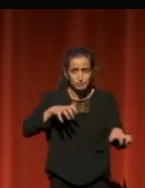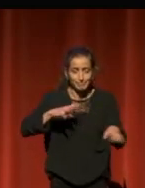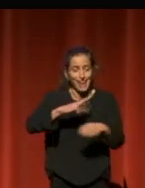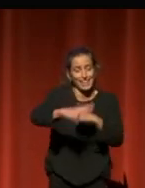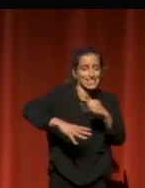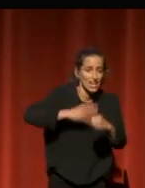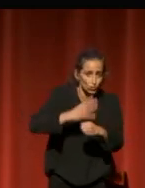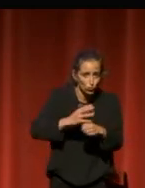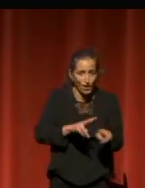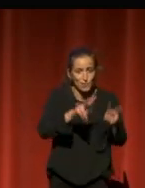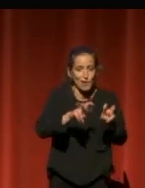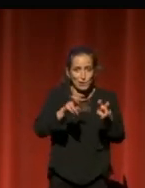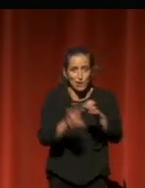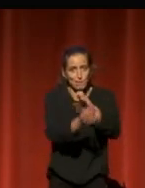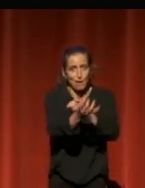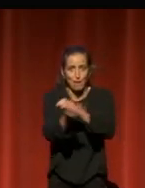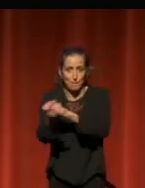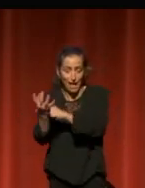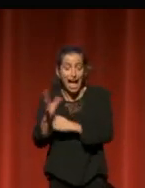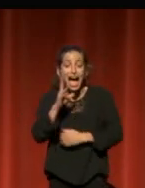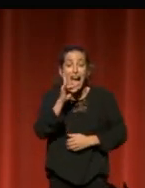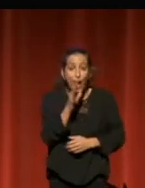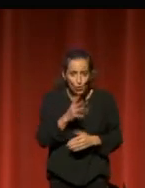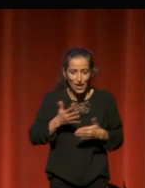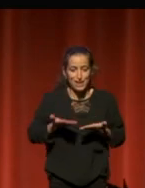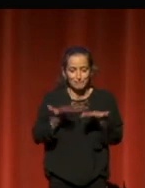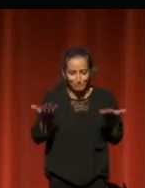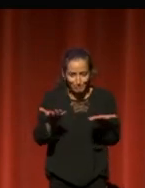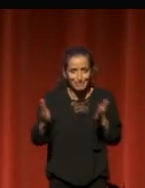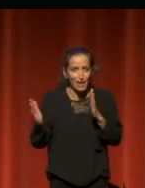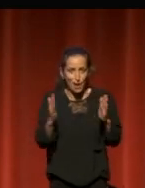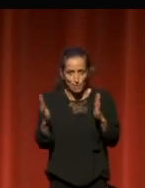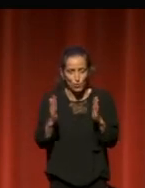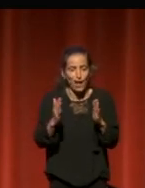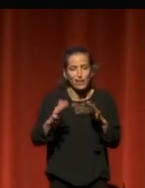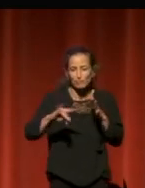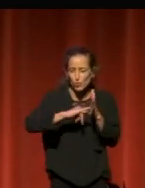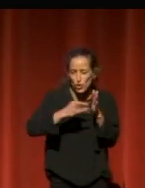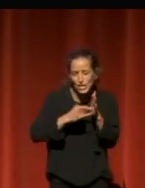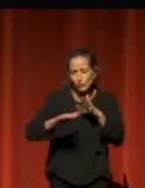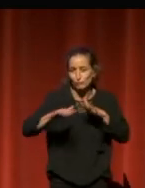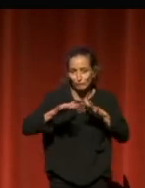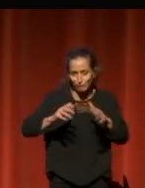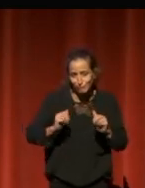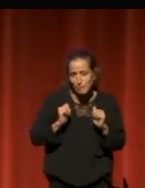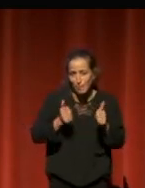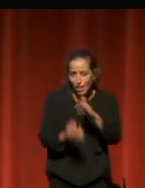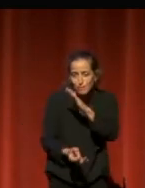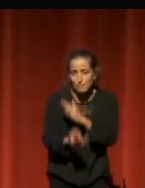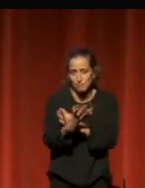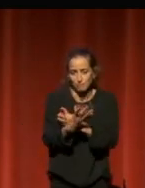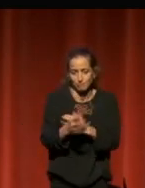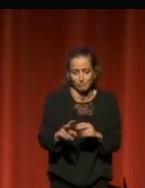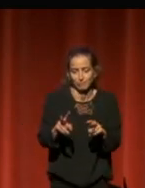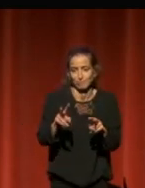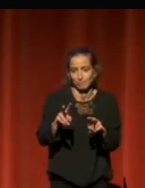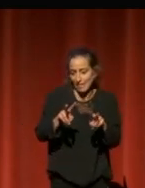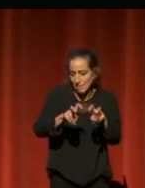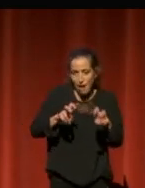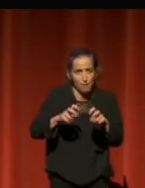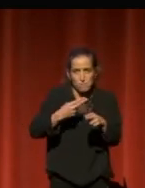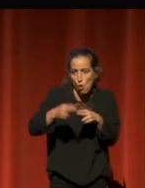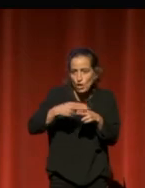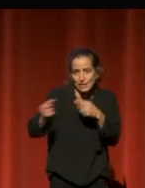ahora es el momento de impulsar proyectos. Necesitamos una clase política, la mesa va de políticas. Políticos no hemos tenido